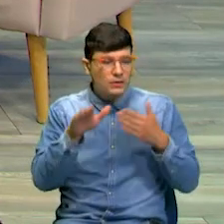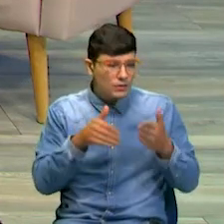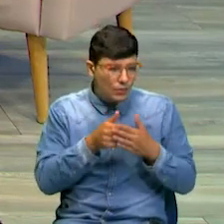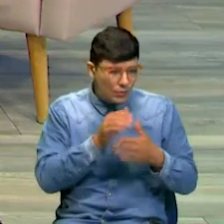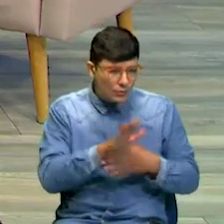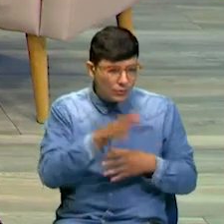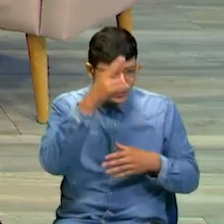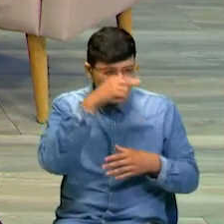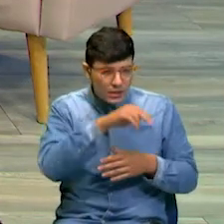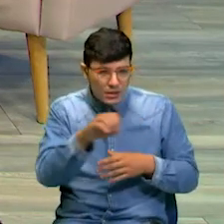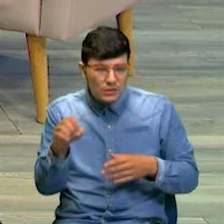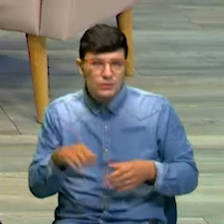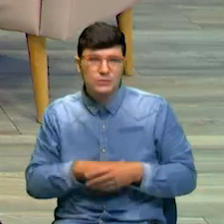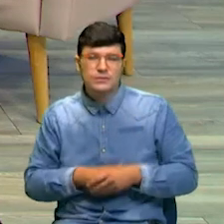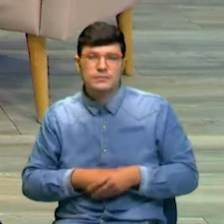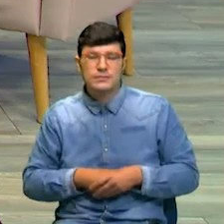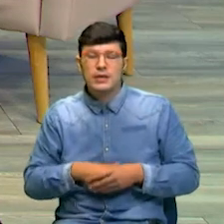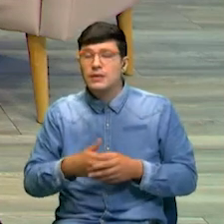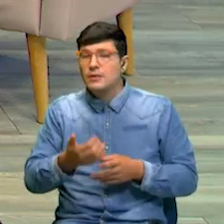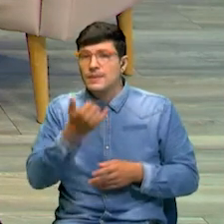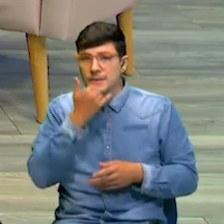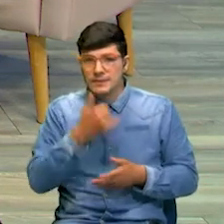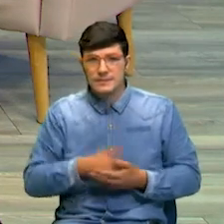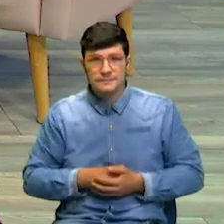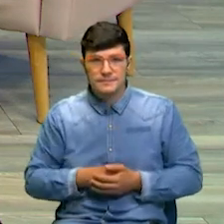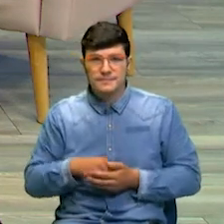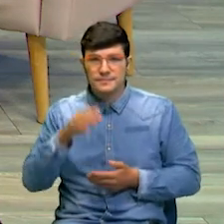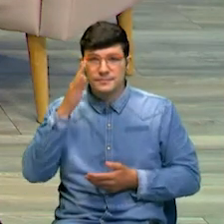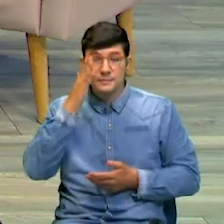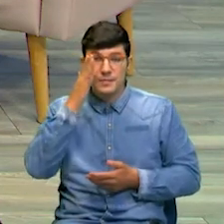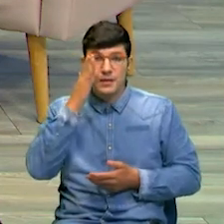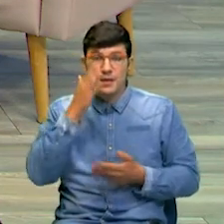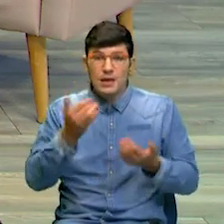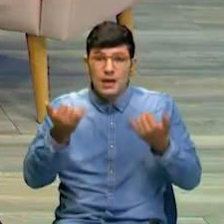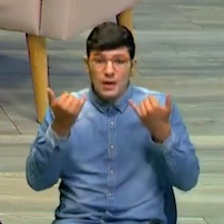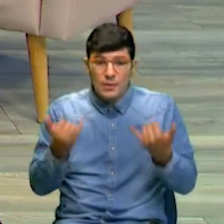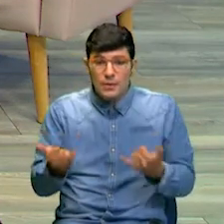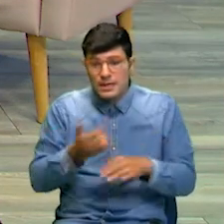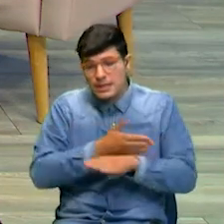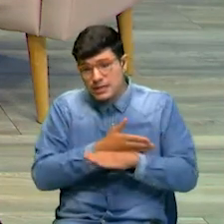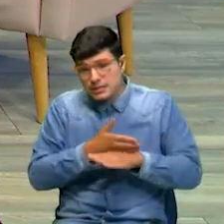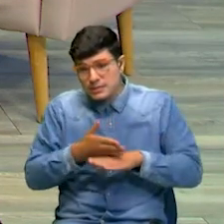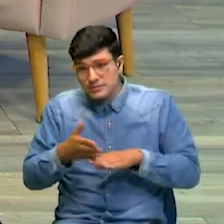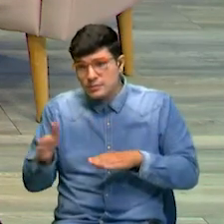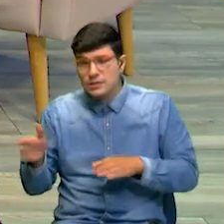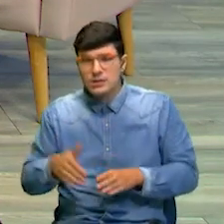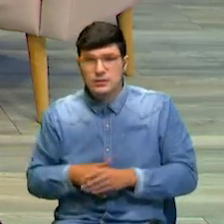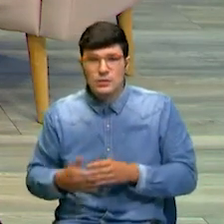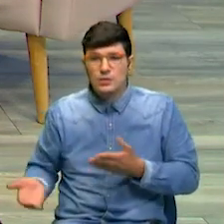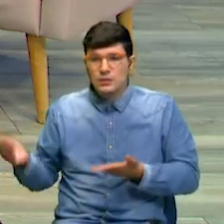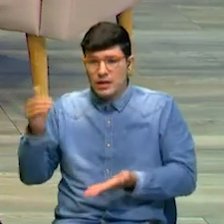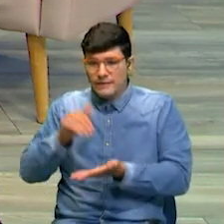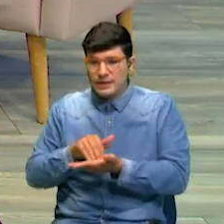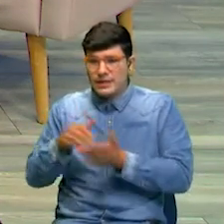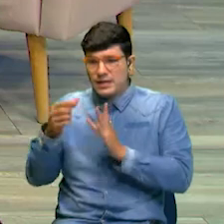hijos, y resulta de que ahora después regresó la